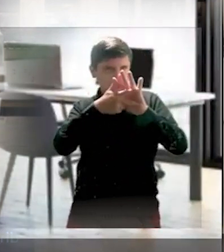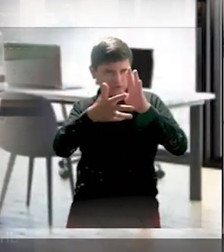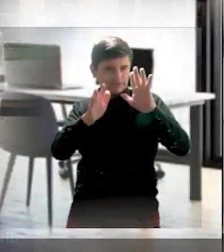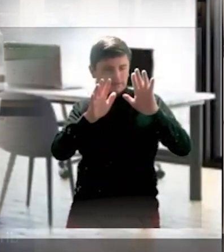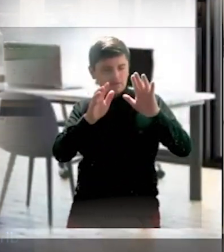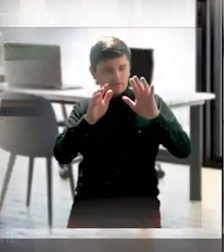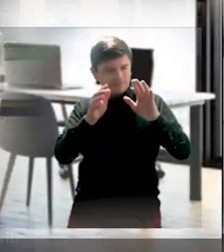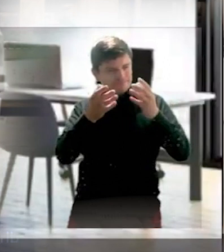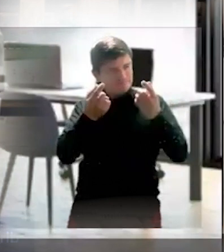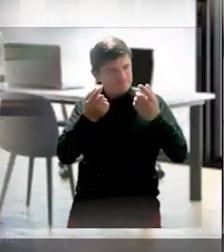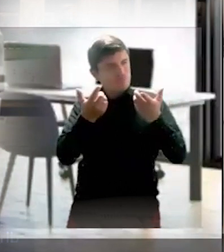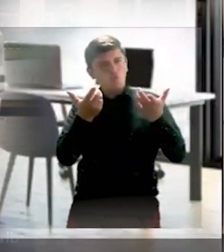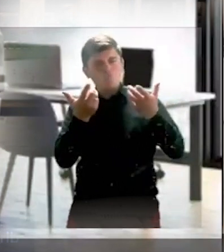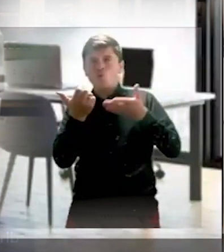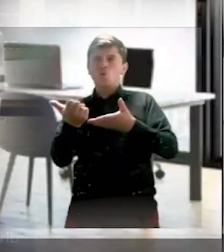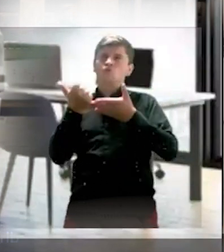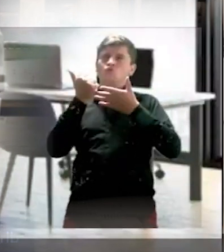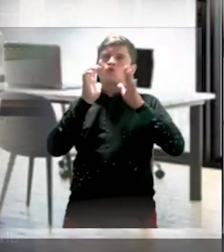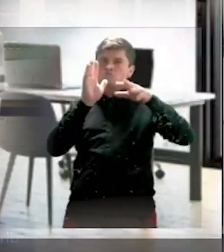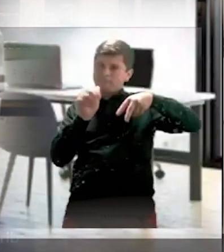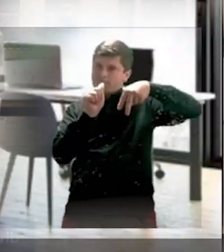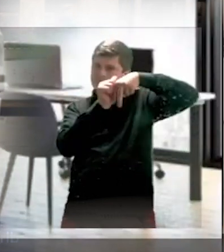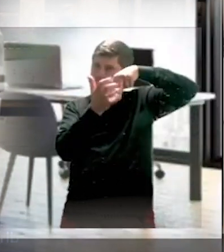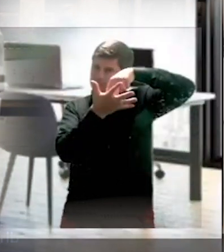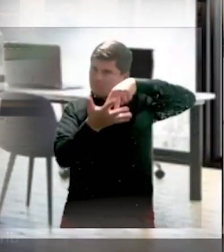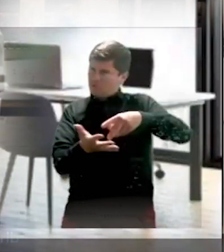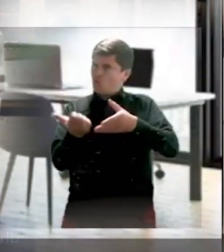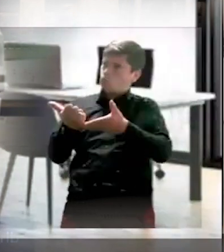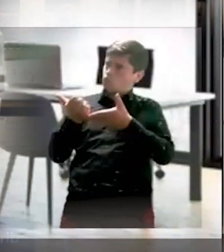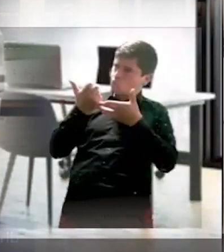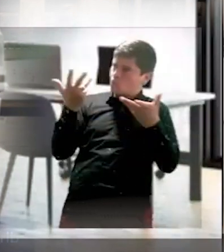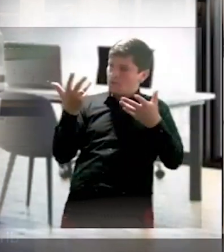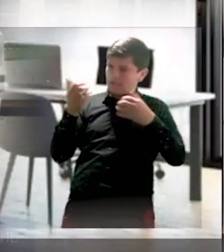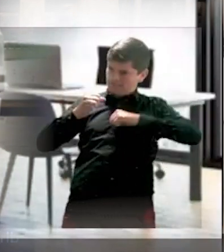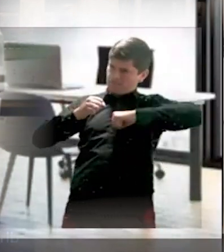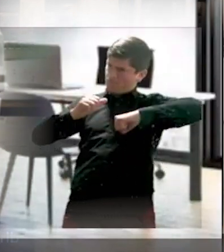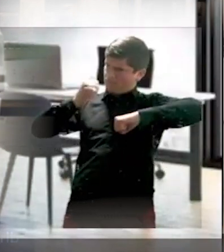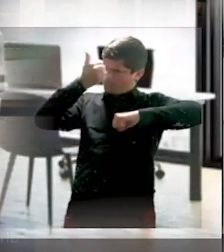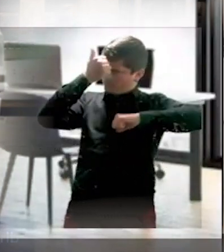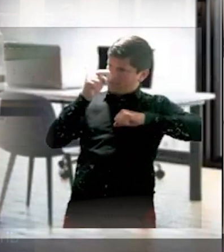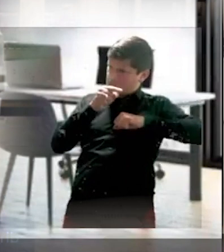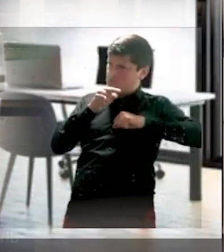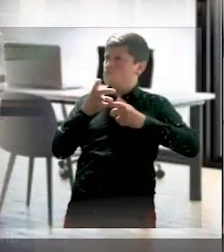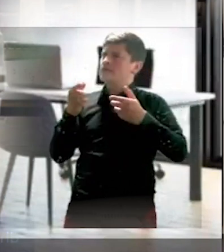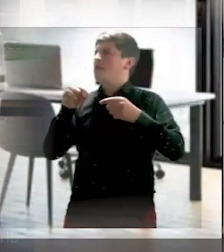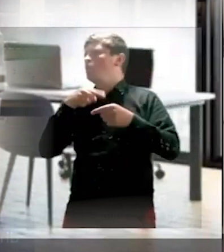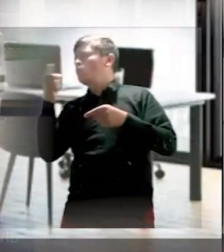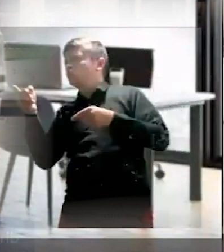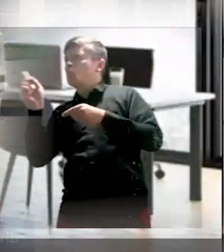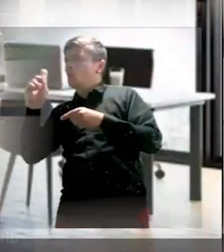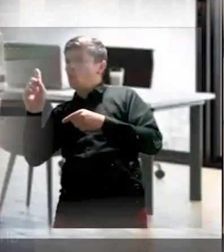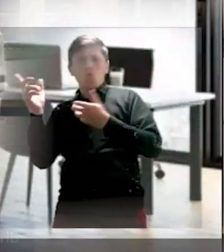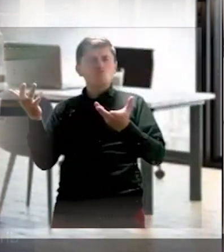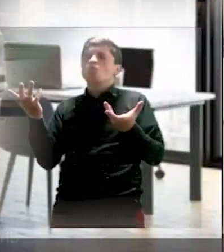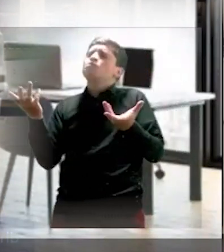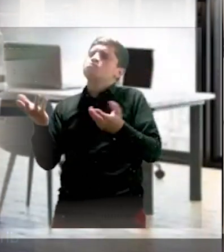permita definir eso por vía de tutela? ¿Esto es un derecho fundamental constitucional y este no lo es?